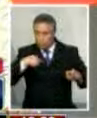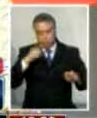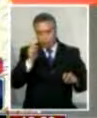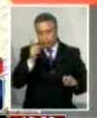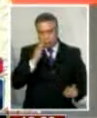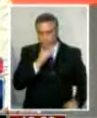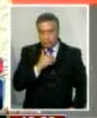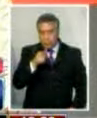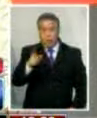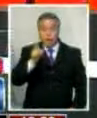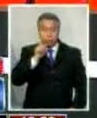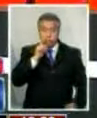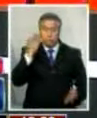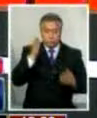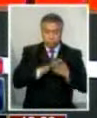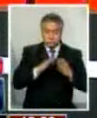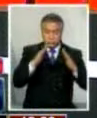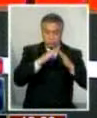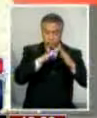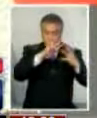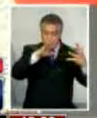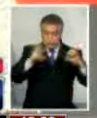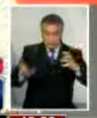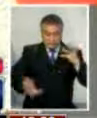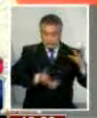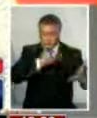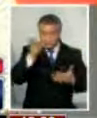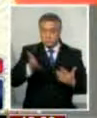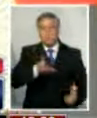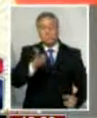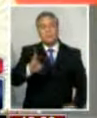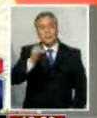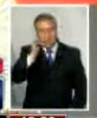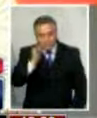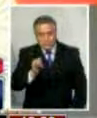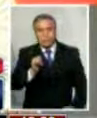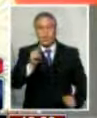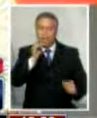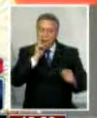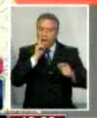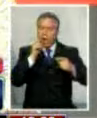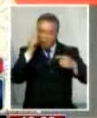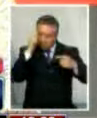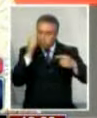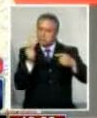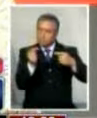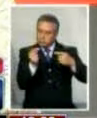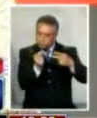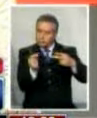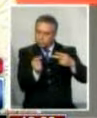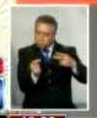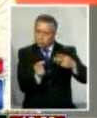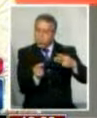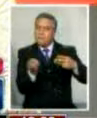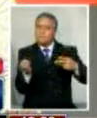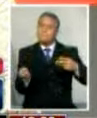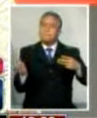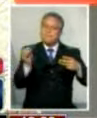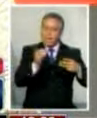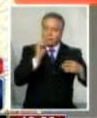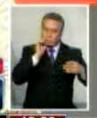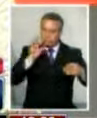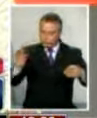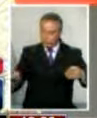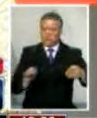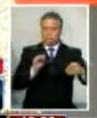resultado de muerte, hay destrucción total. Sí, pero hay una serie adicional de criterios para tipificar algo